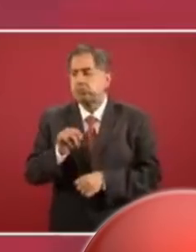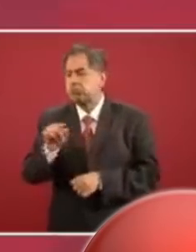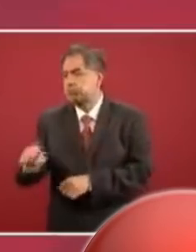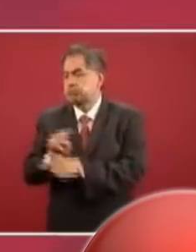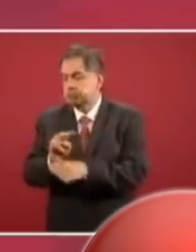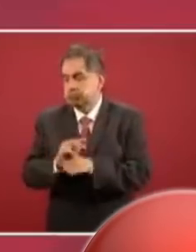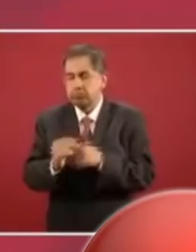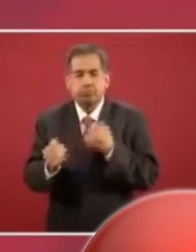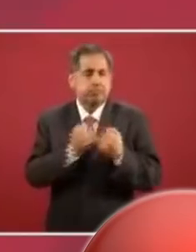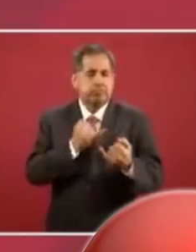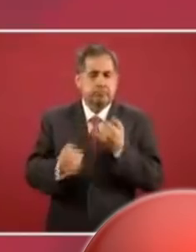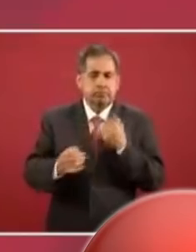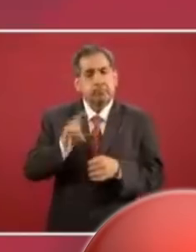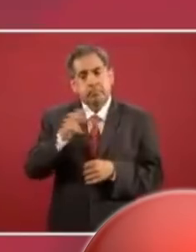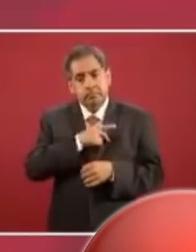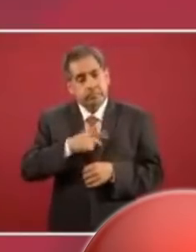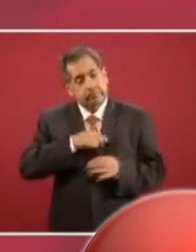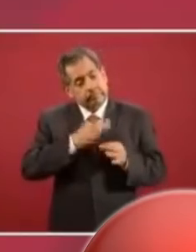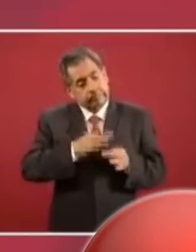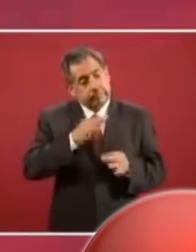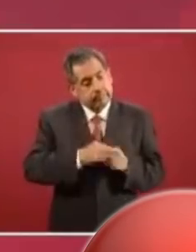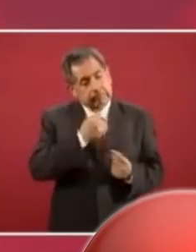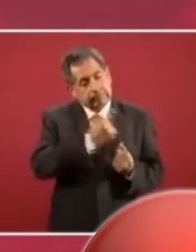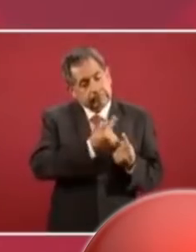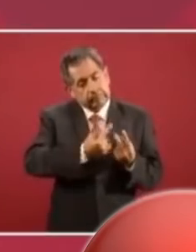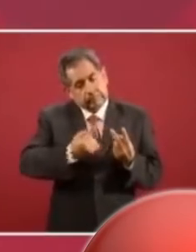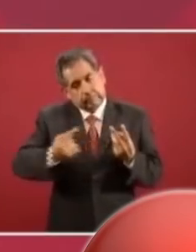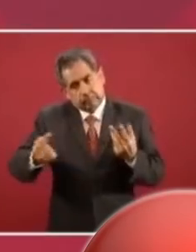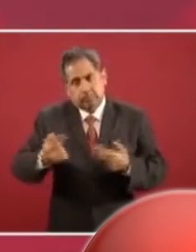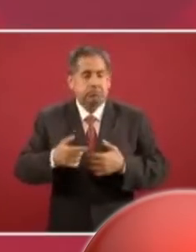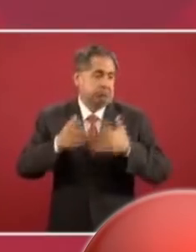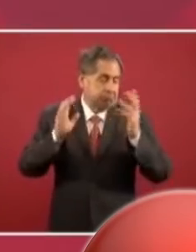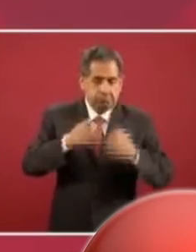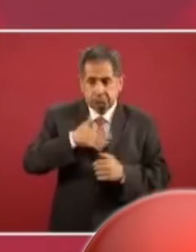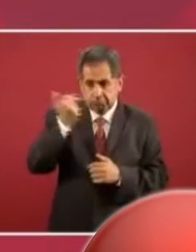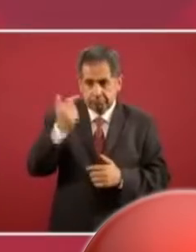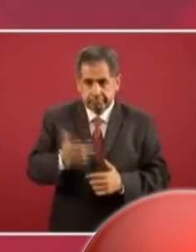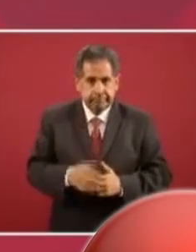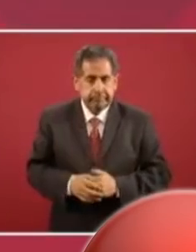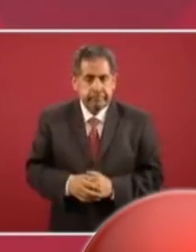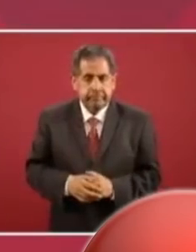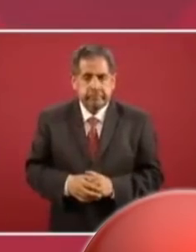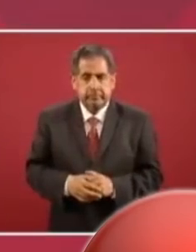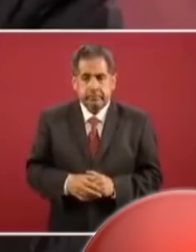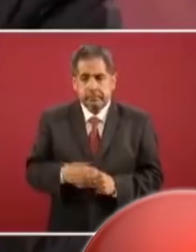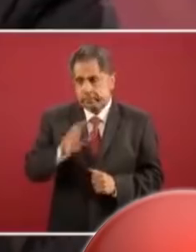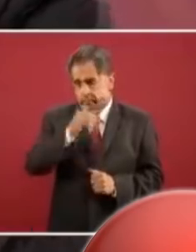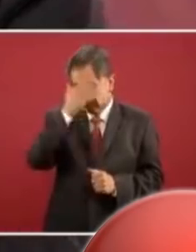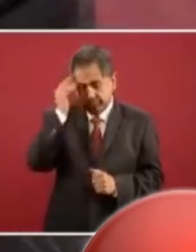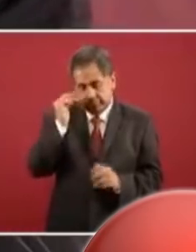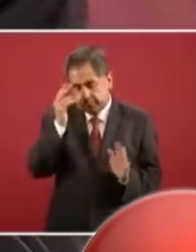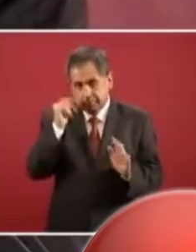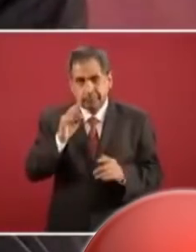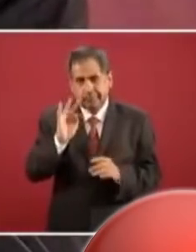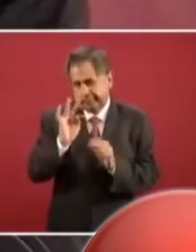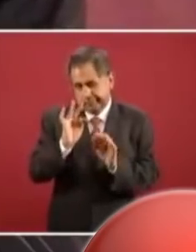no se tiene que ir caso por caso, a lo mejor, y es lo más